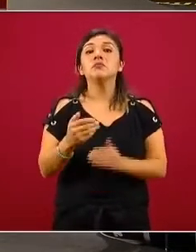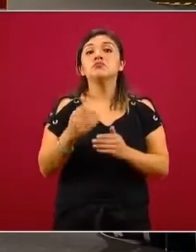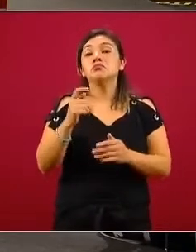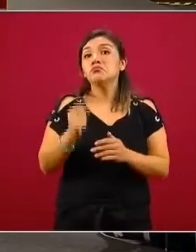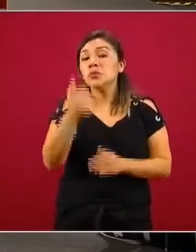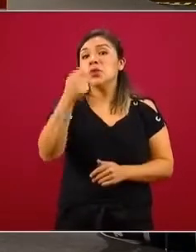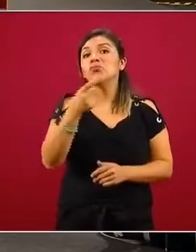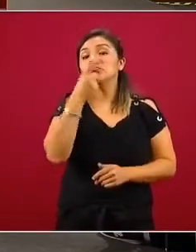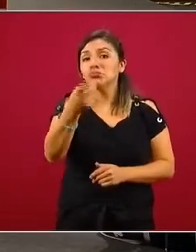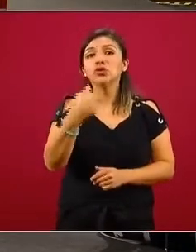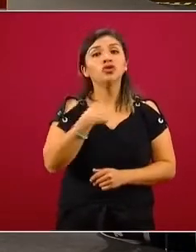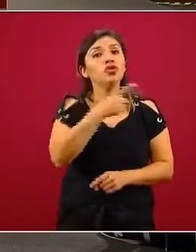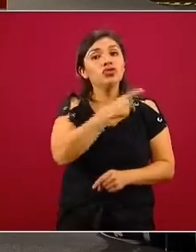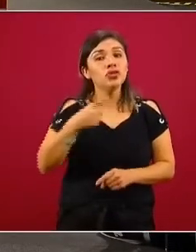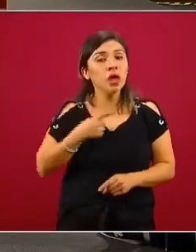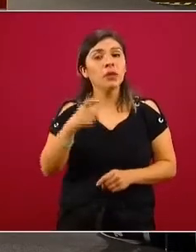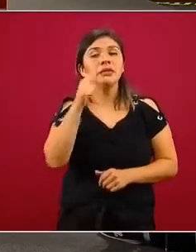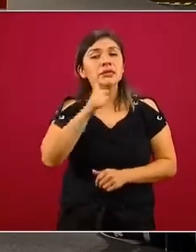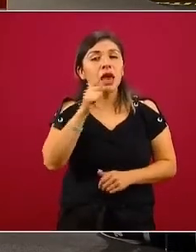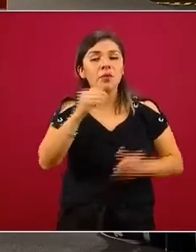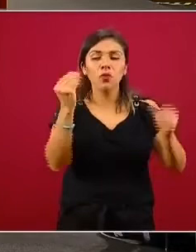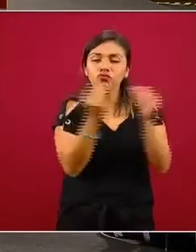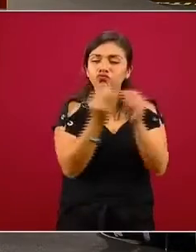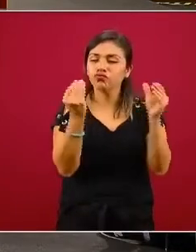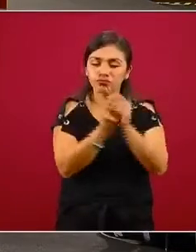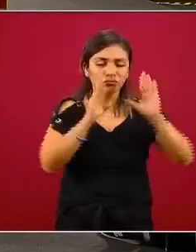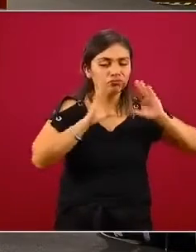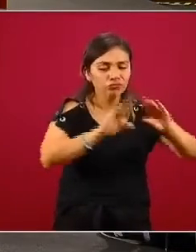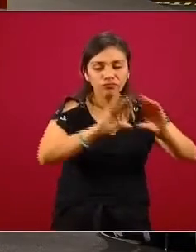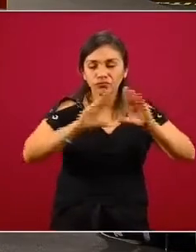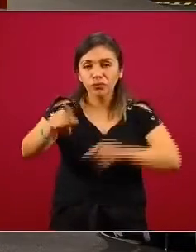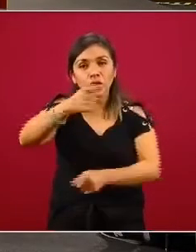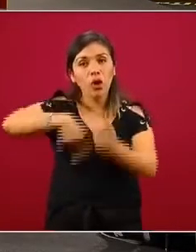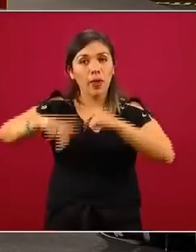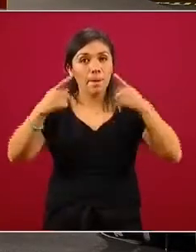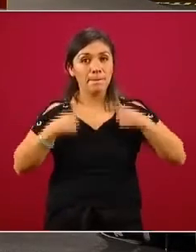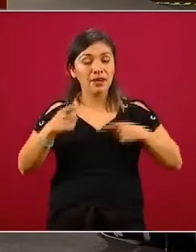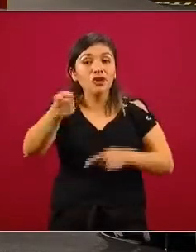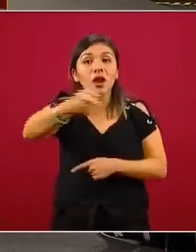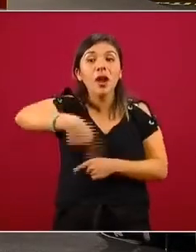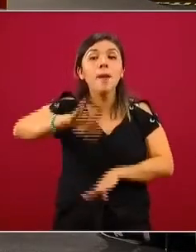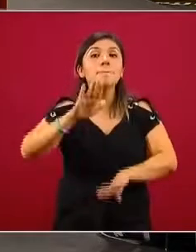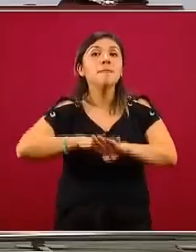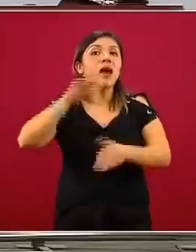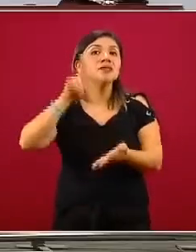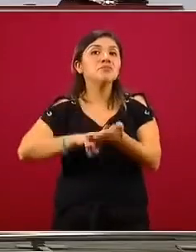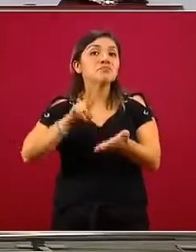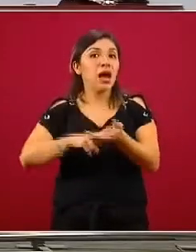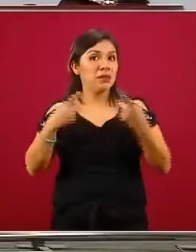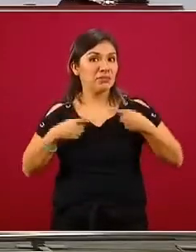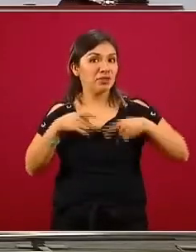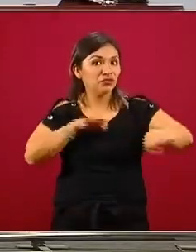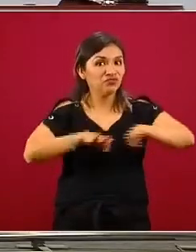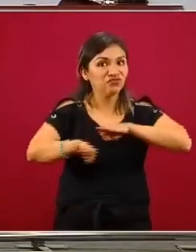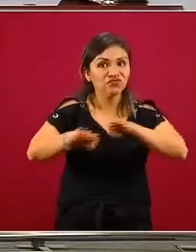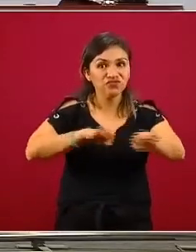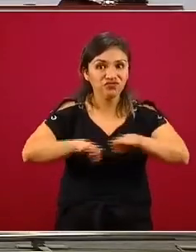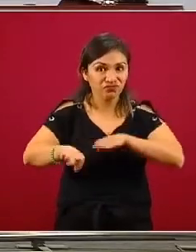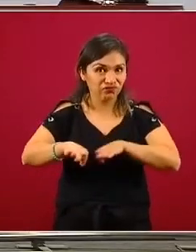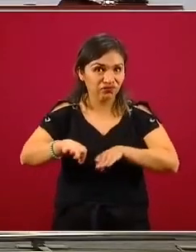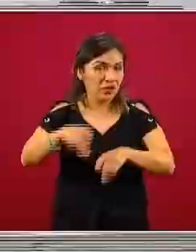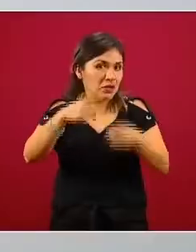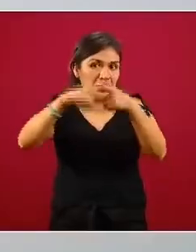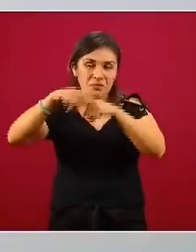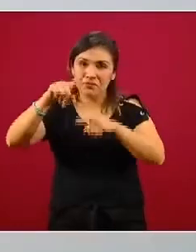tenemos que estar capacitando de forma constante a nuestra gente, viéndolo como el capital más valioso que tiene la institución o cualquier